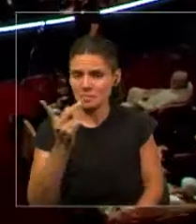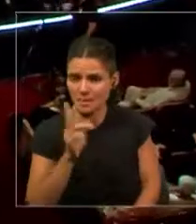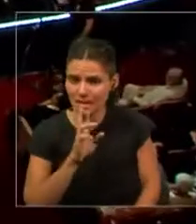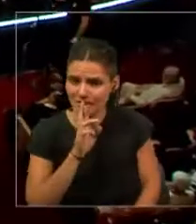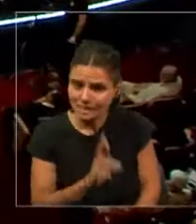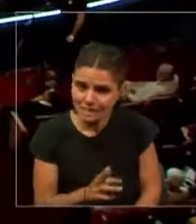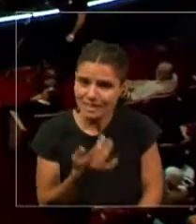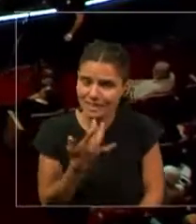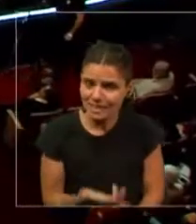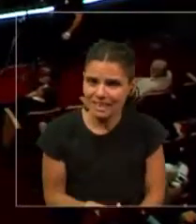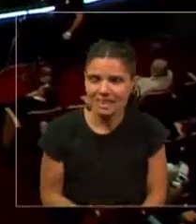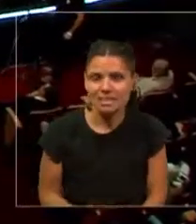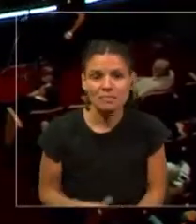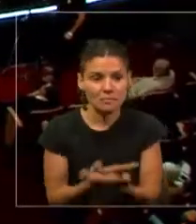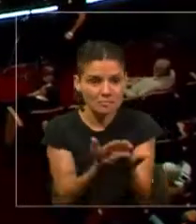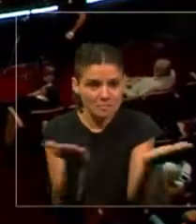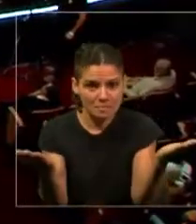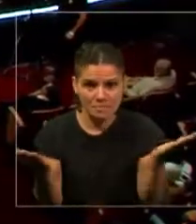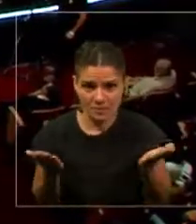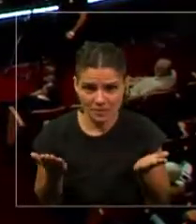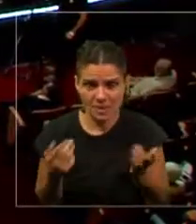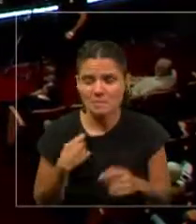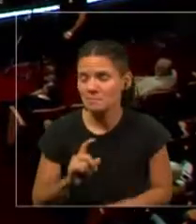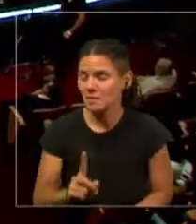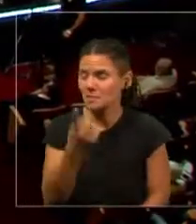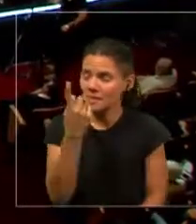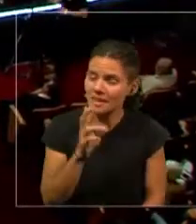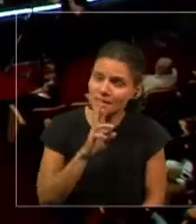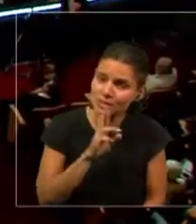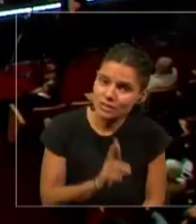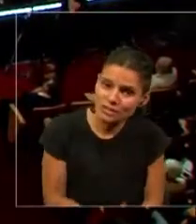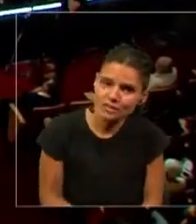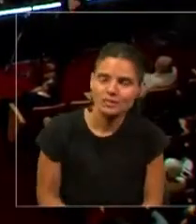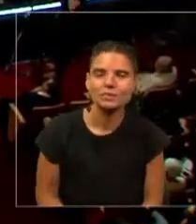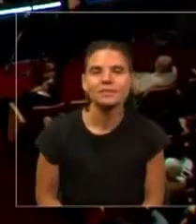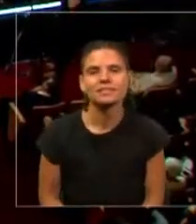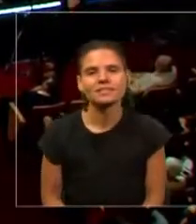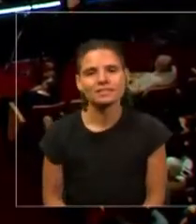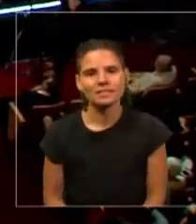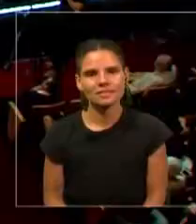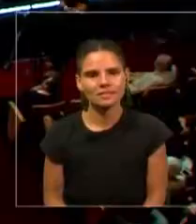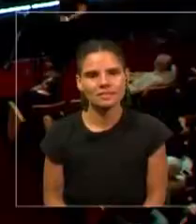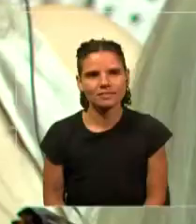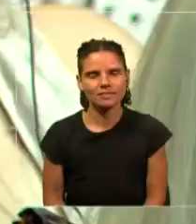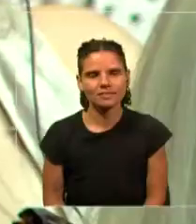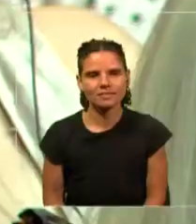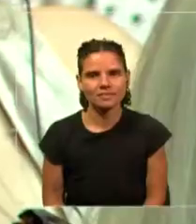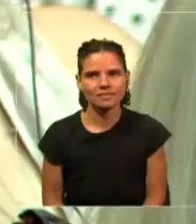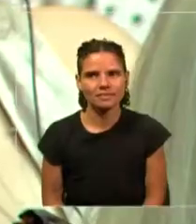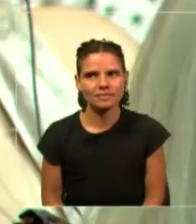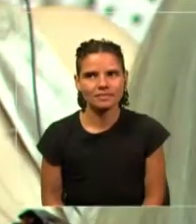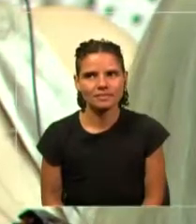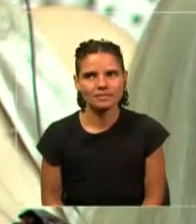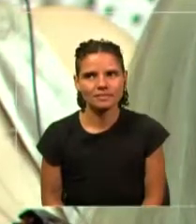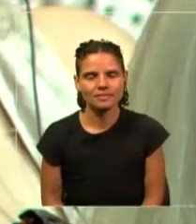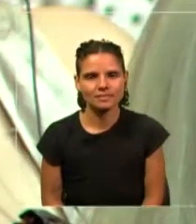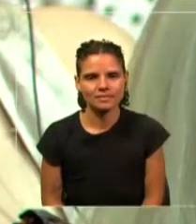señores, caballeros, la primera consecuencia es